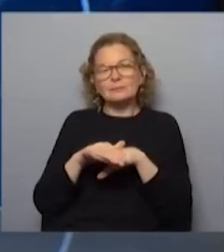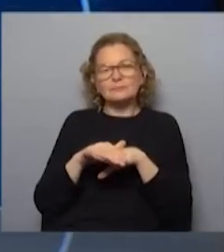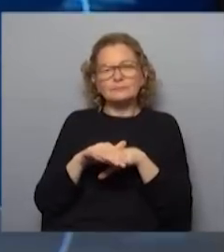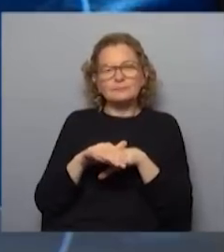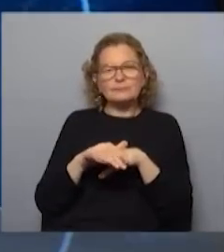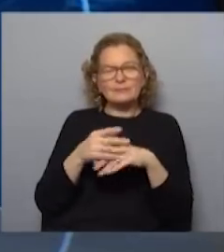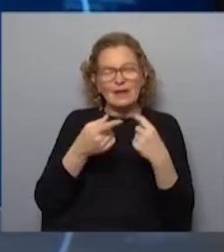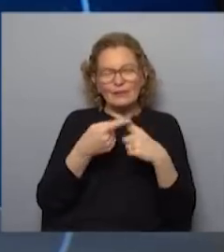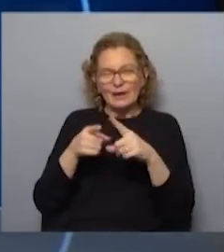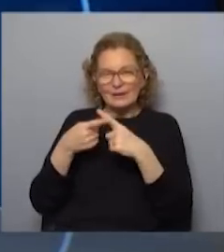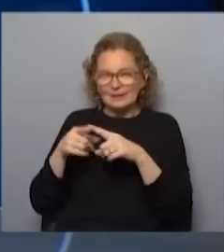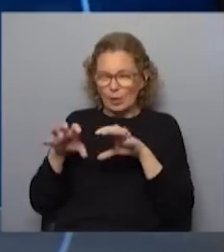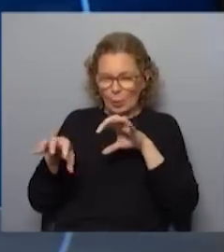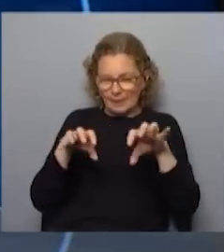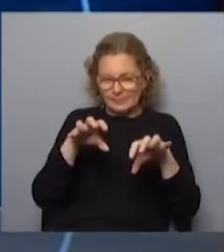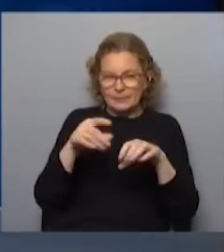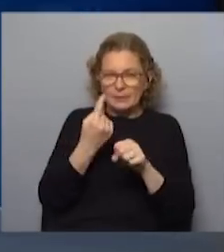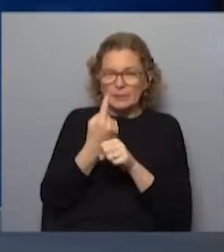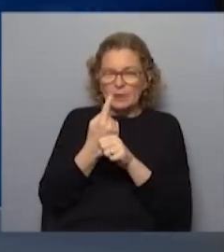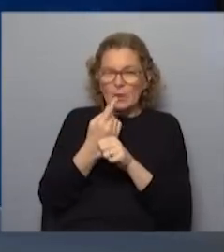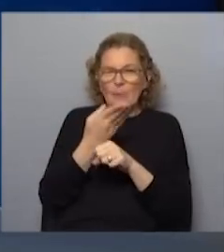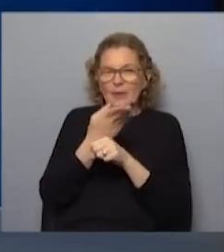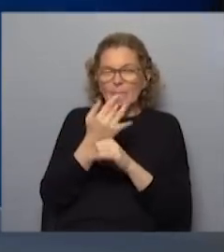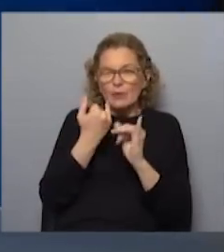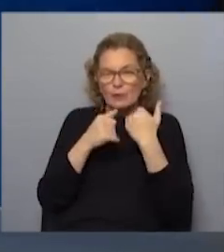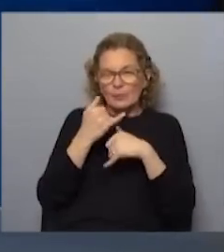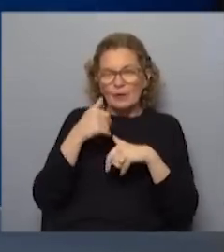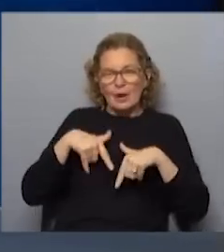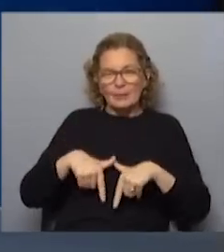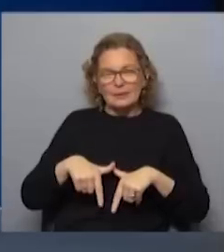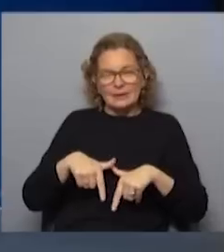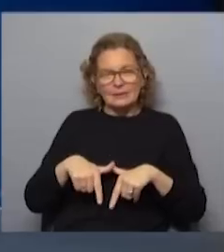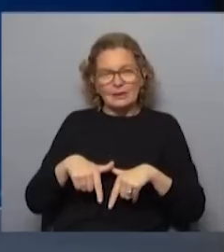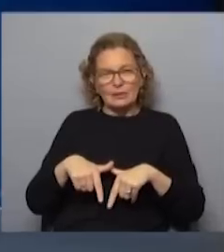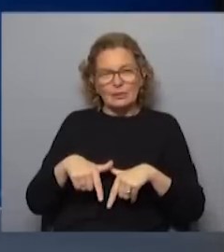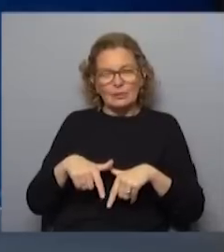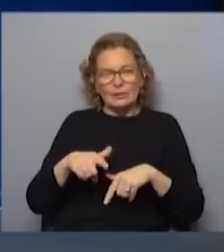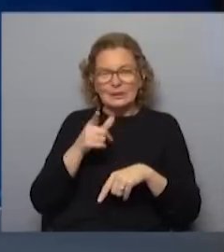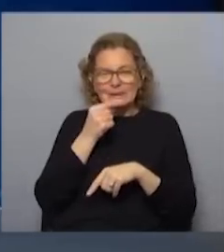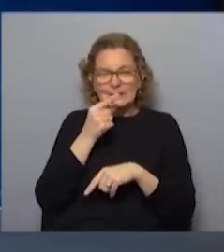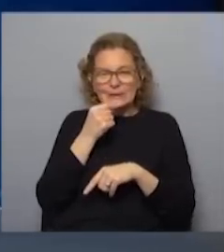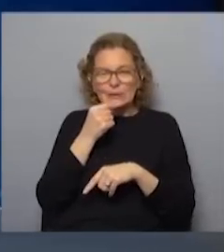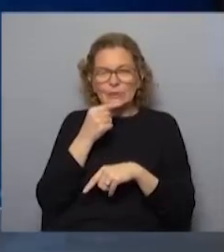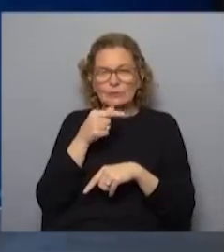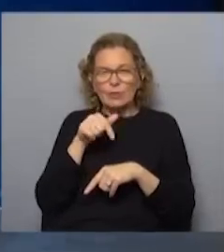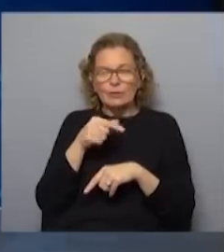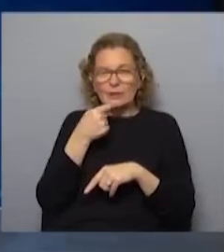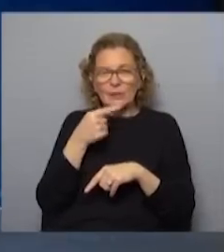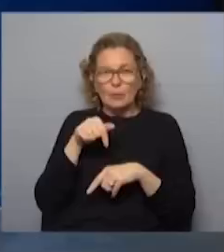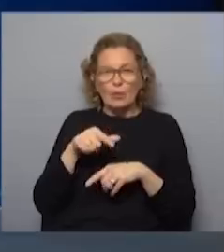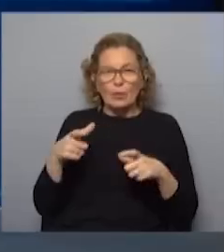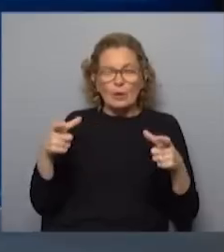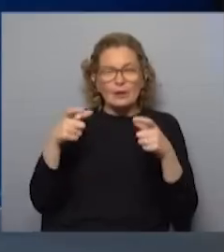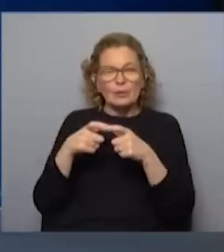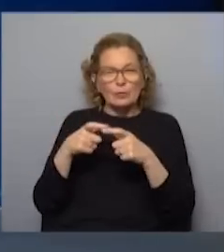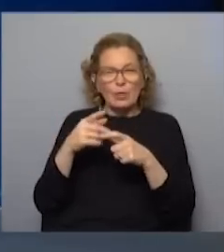varias áreas primero pedimos información al propio Ministerio del interior vale decirlo hoy Tuvimos una reunión